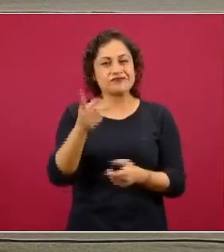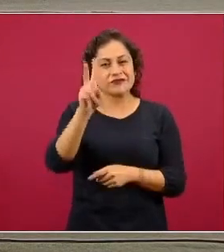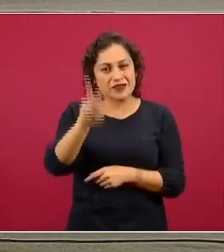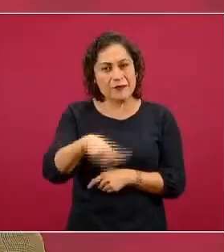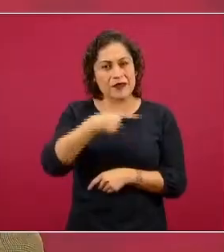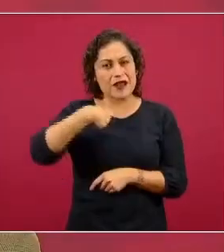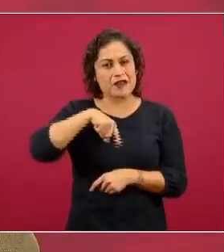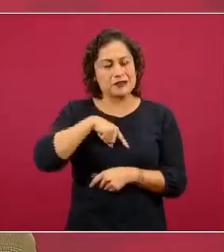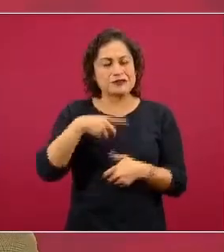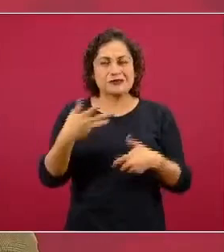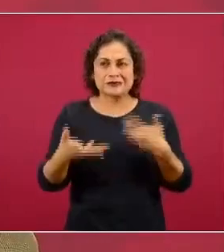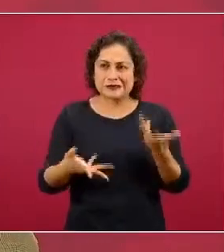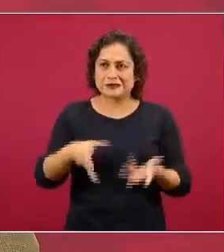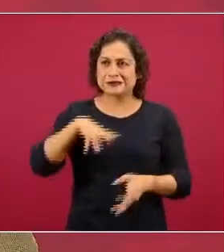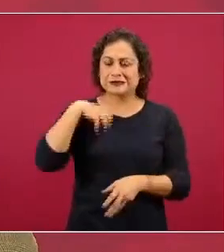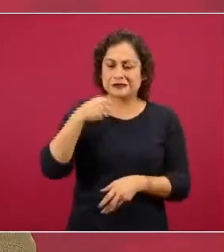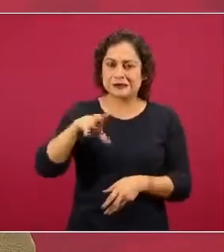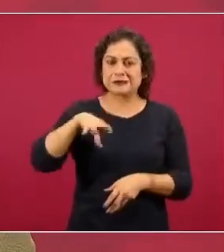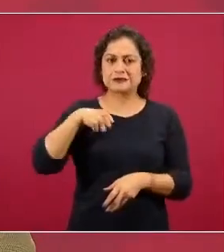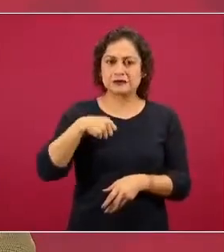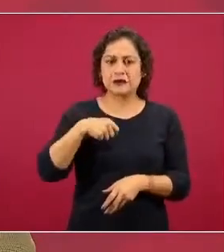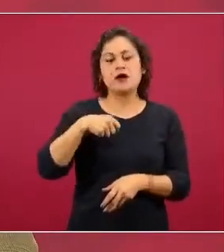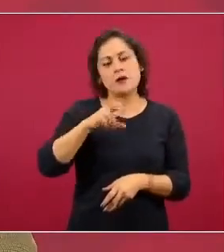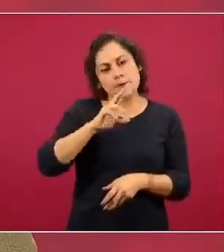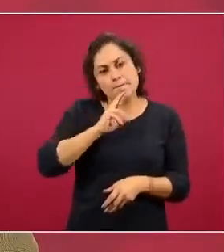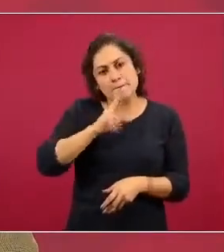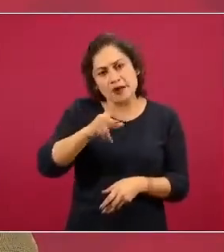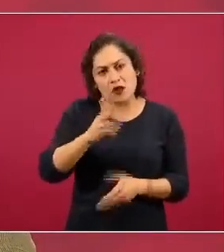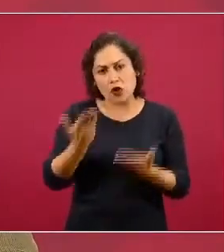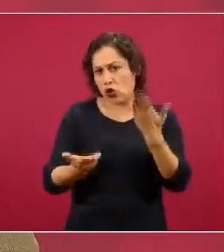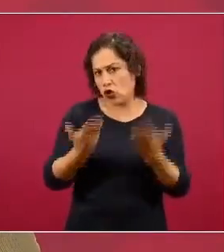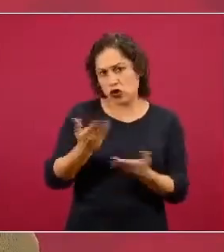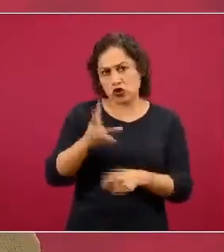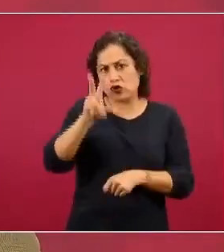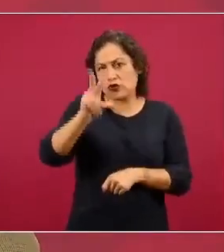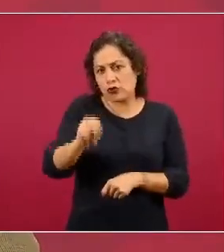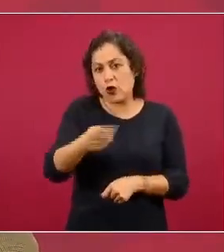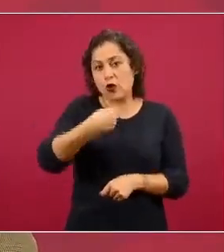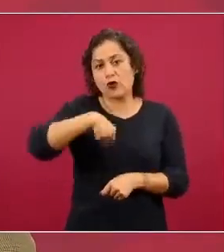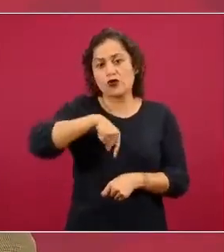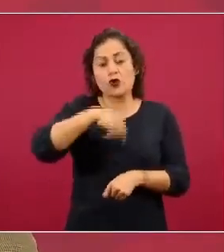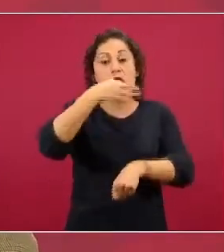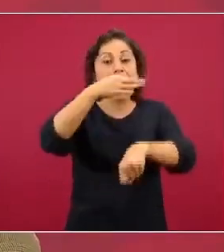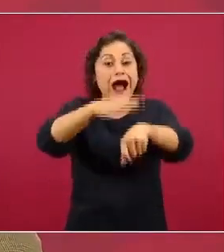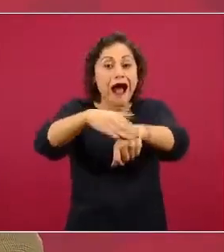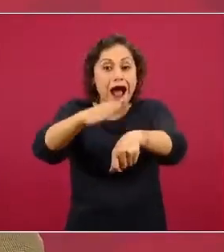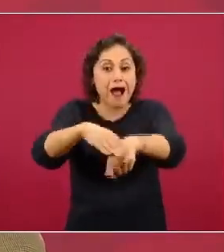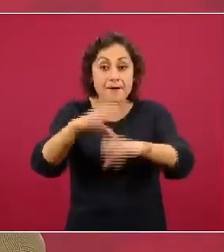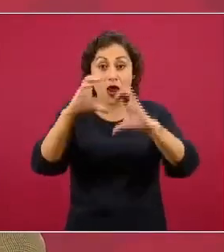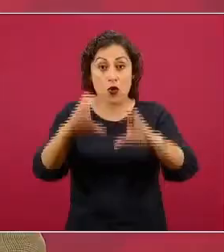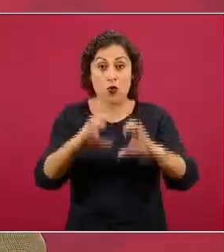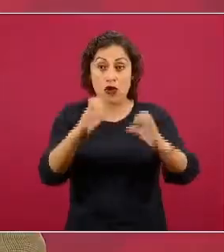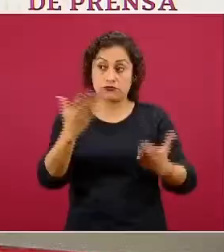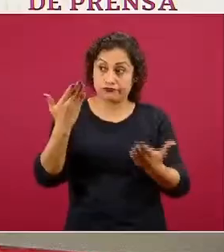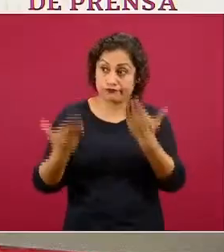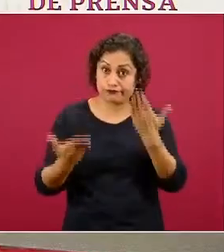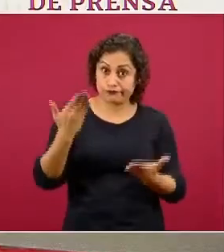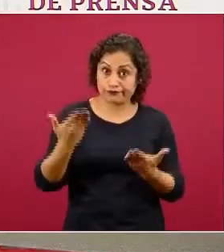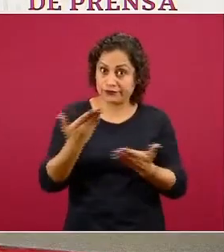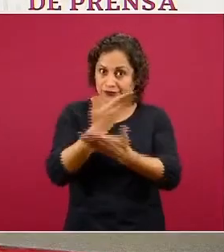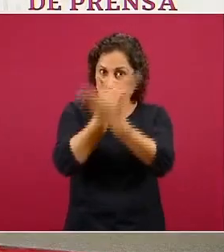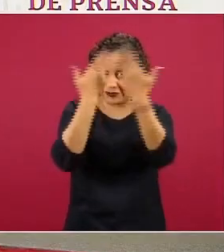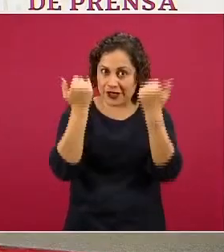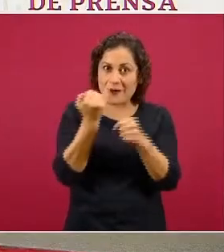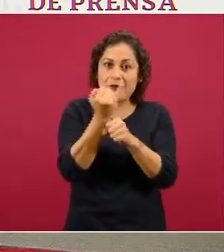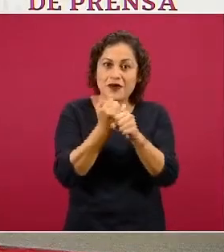y preferimos no, y también alertar un poco a decir que las comparaciones, si no sabemos que las metodologías son estandarizadas, son las mismas, son